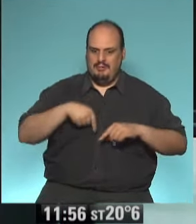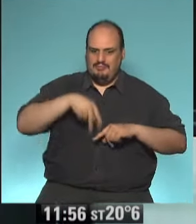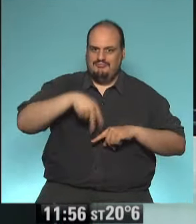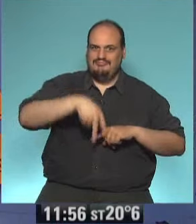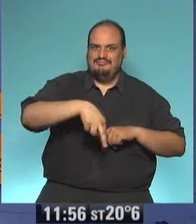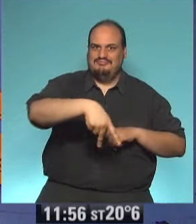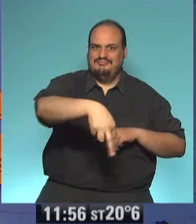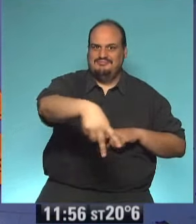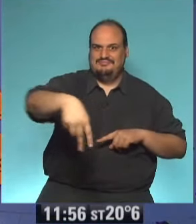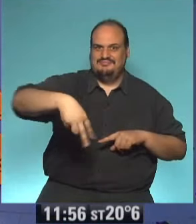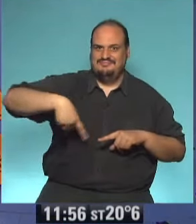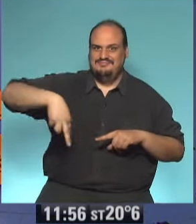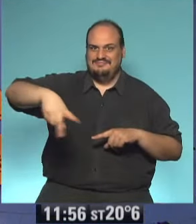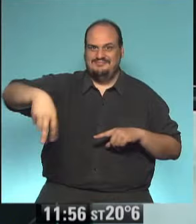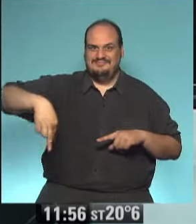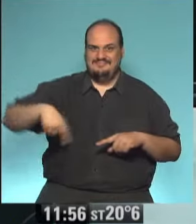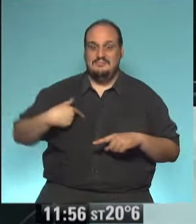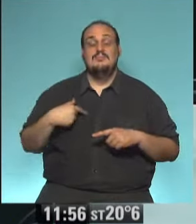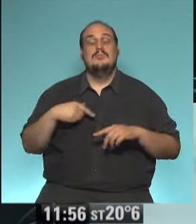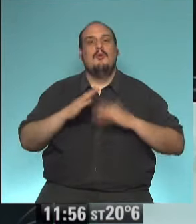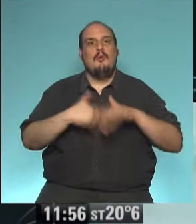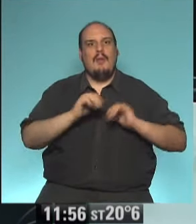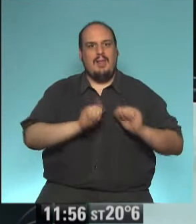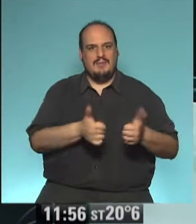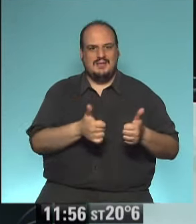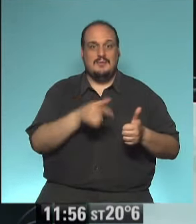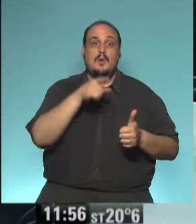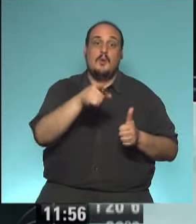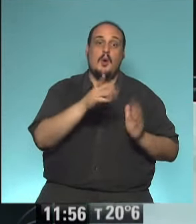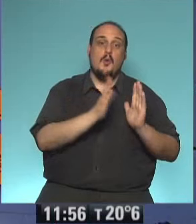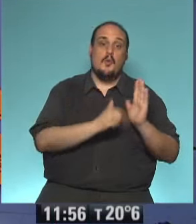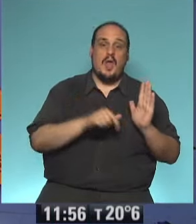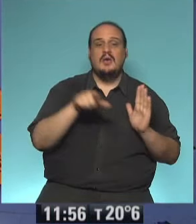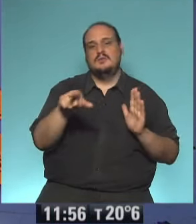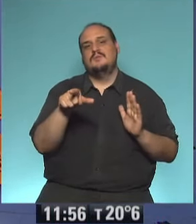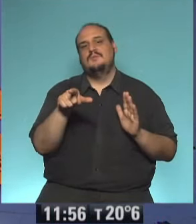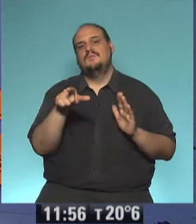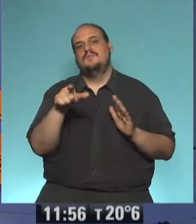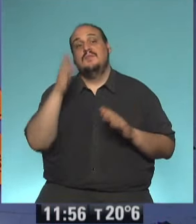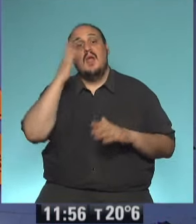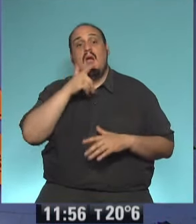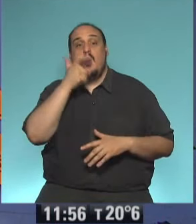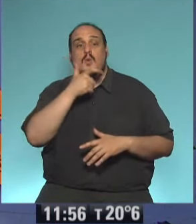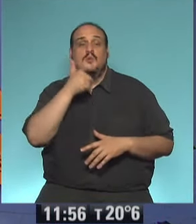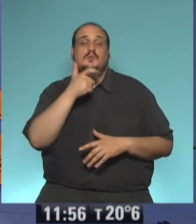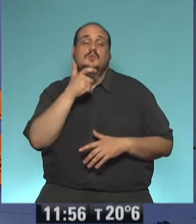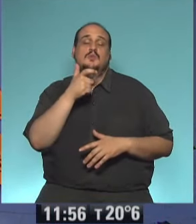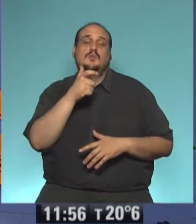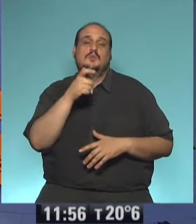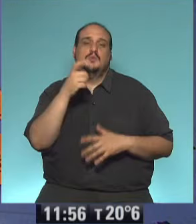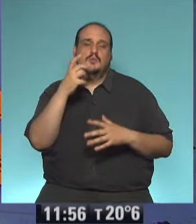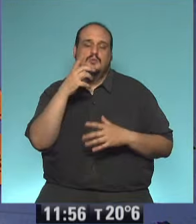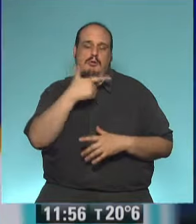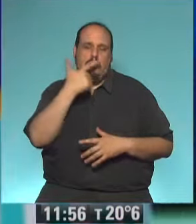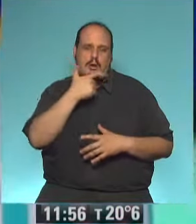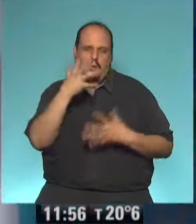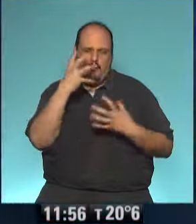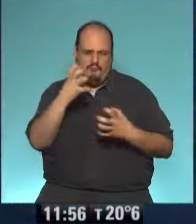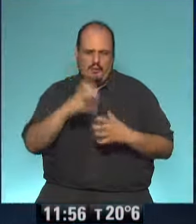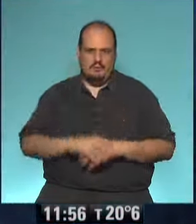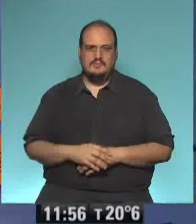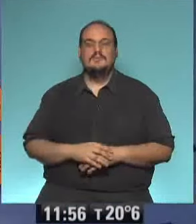por los casilleros. ¡Empezamos a jugar entonces! Sí, Mau, vos sos el blanco, Agus, el bordó, marrón. Bordó. Sí. Así que voy a tirar y vamos a ver quién va a